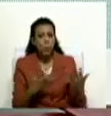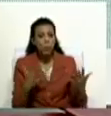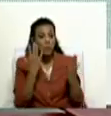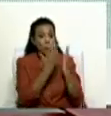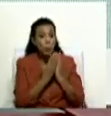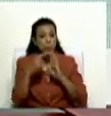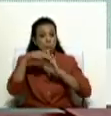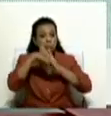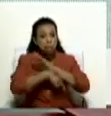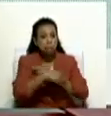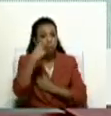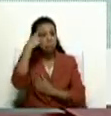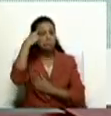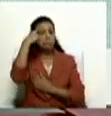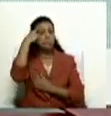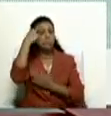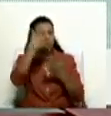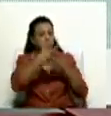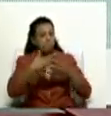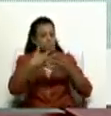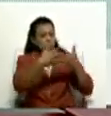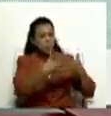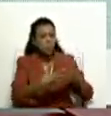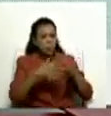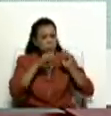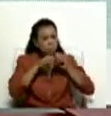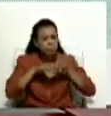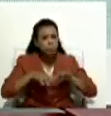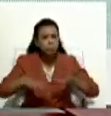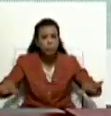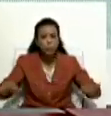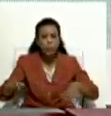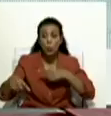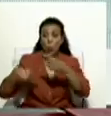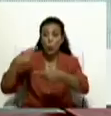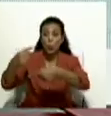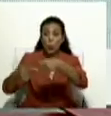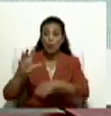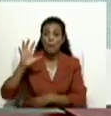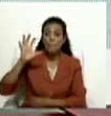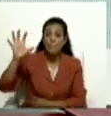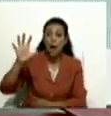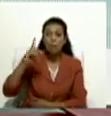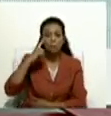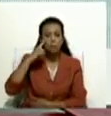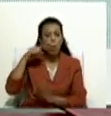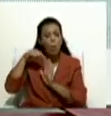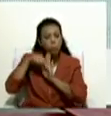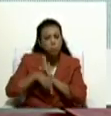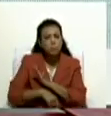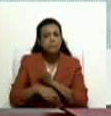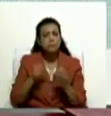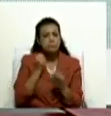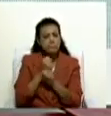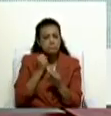estudiosos para poder transitar en el presente de la patria y para poder trabajar para la construcción